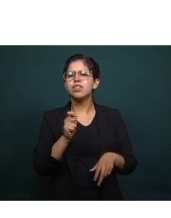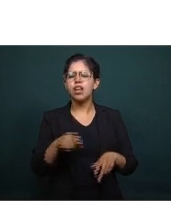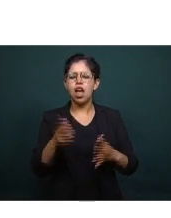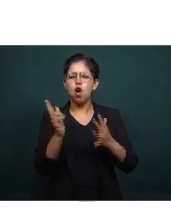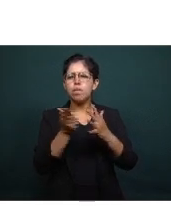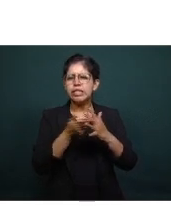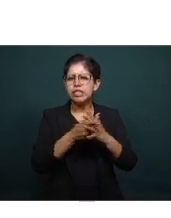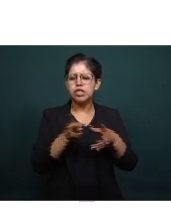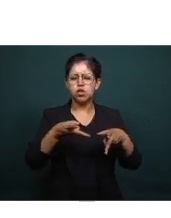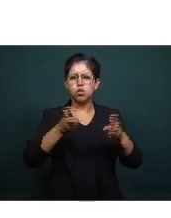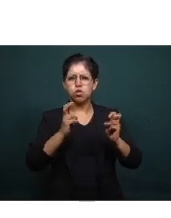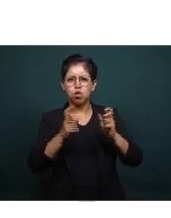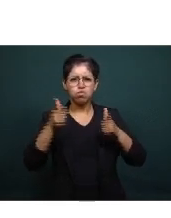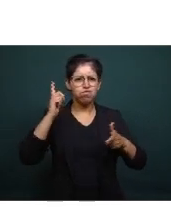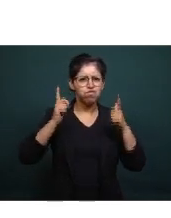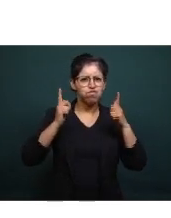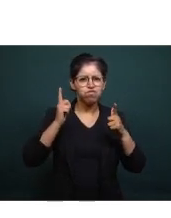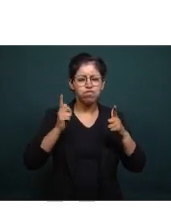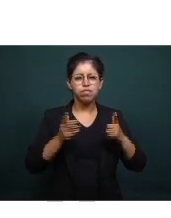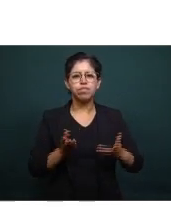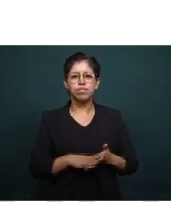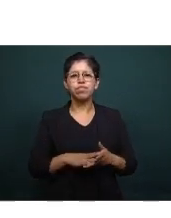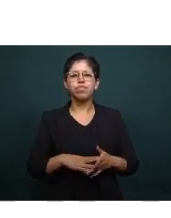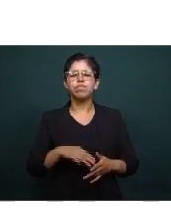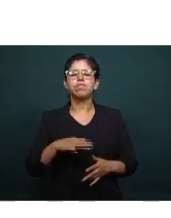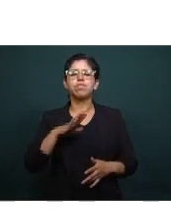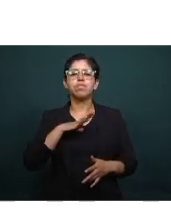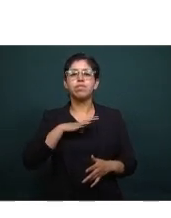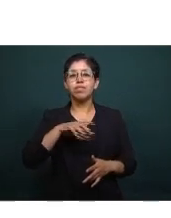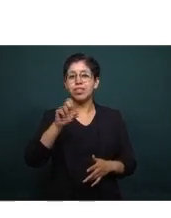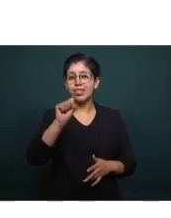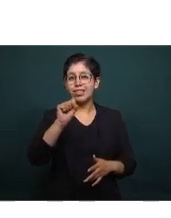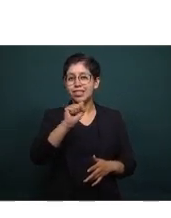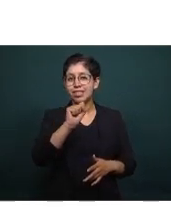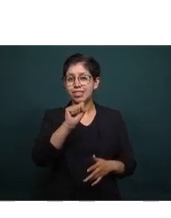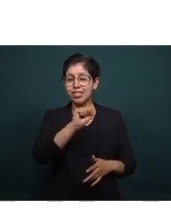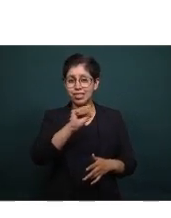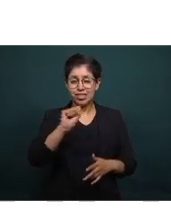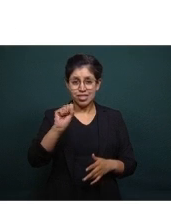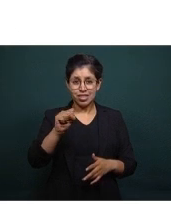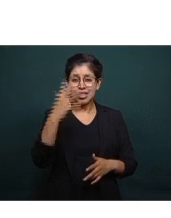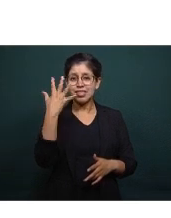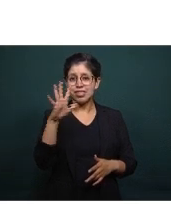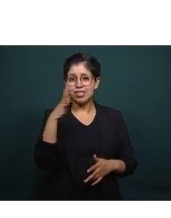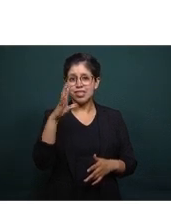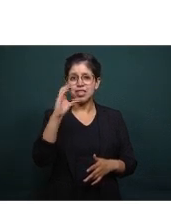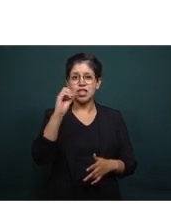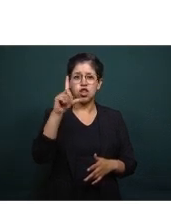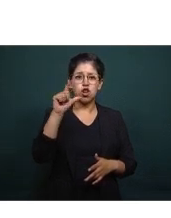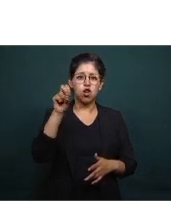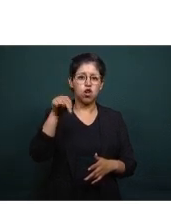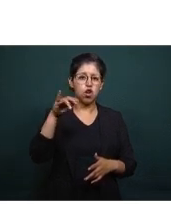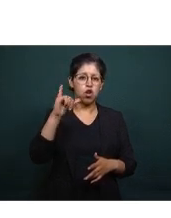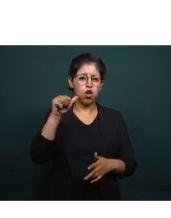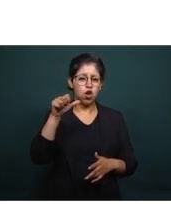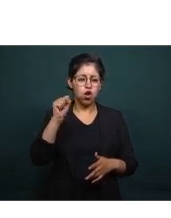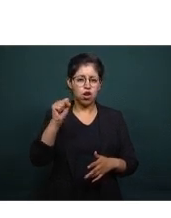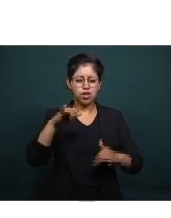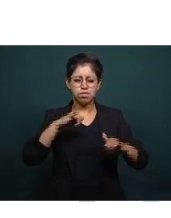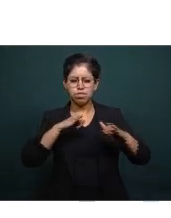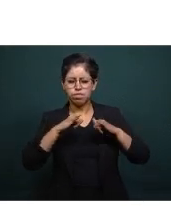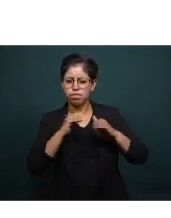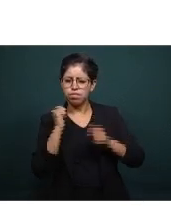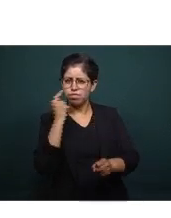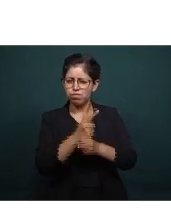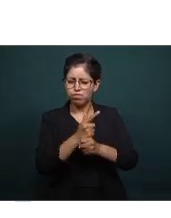delictiva en distintas partes del Estado de México. Tenemos 610 colonias que tenemos mapeadas de manera muy